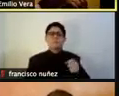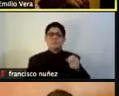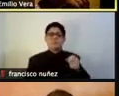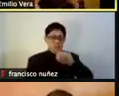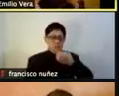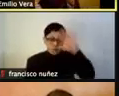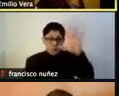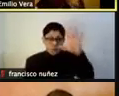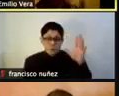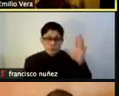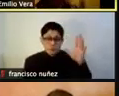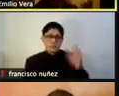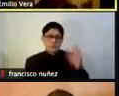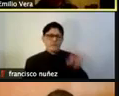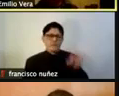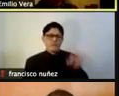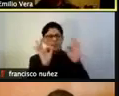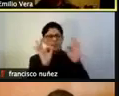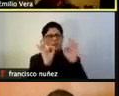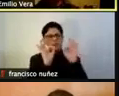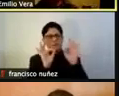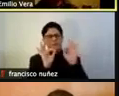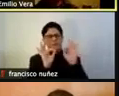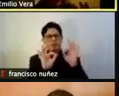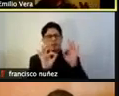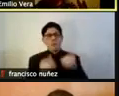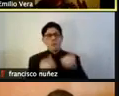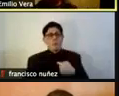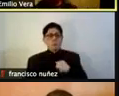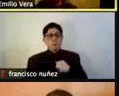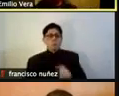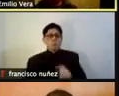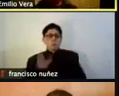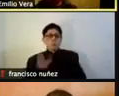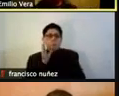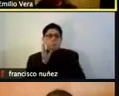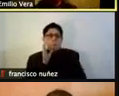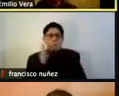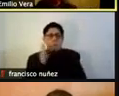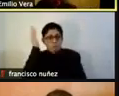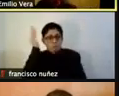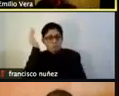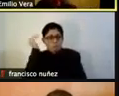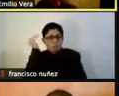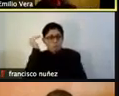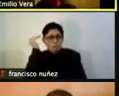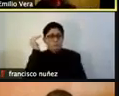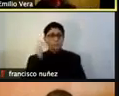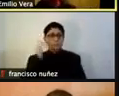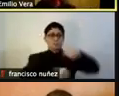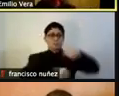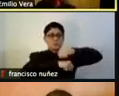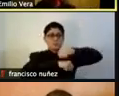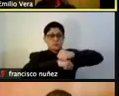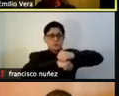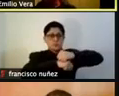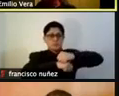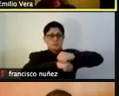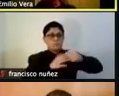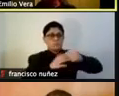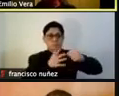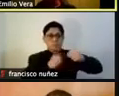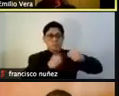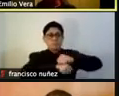definitivamente uno no sabe qué roca es realmente la que está testeando, sino que porque